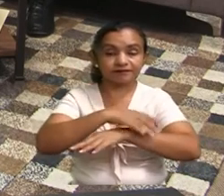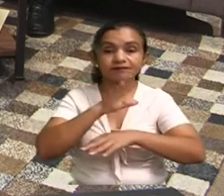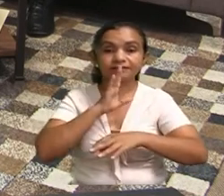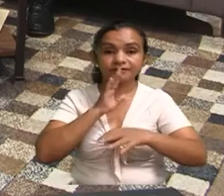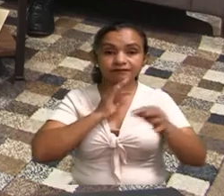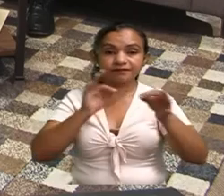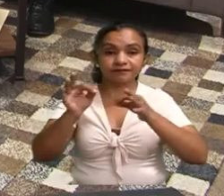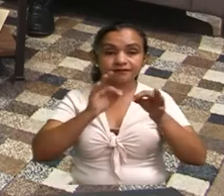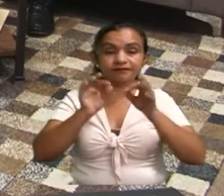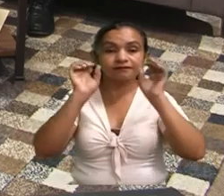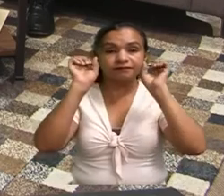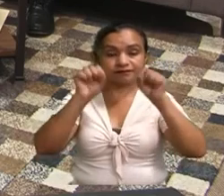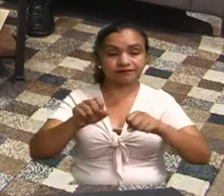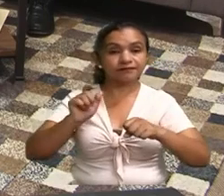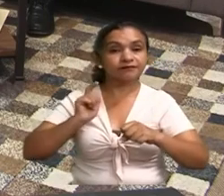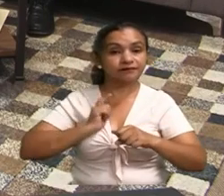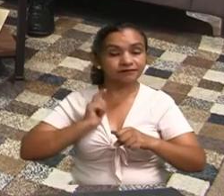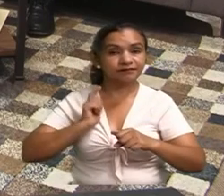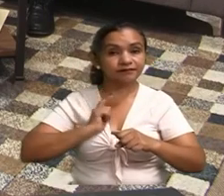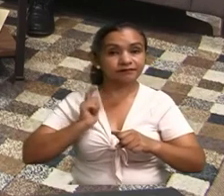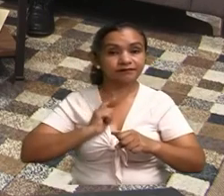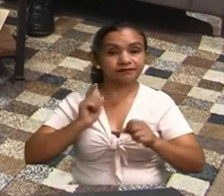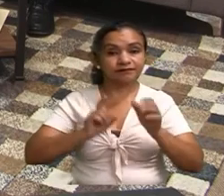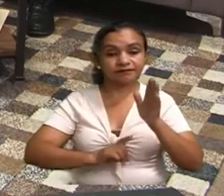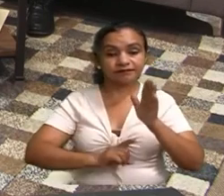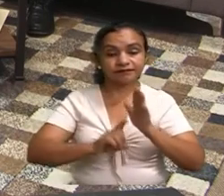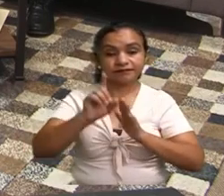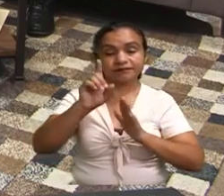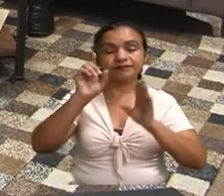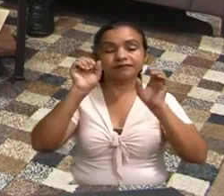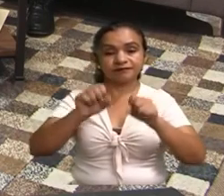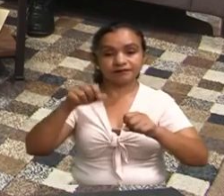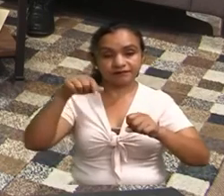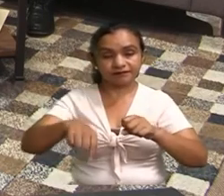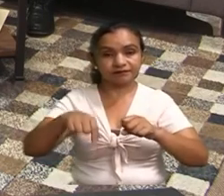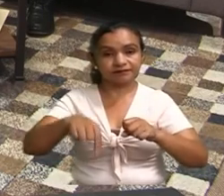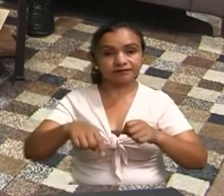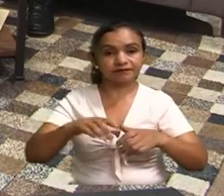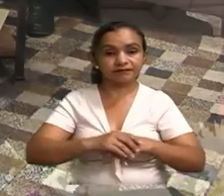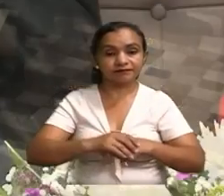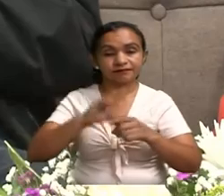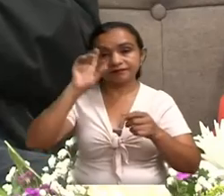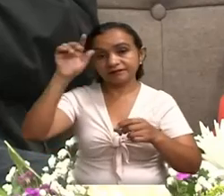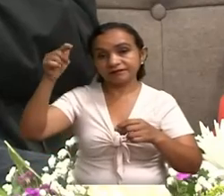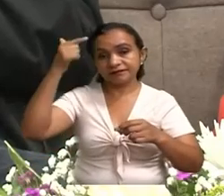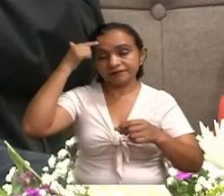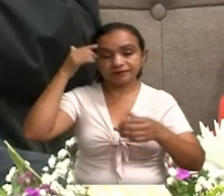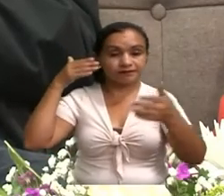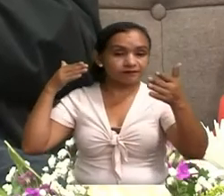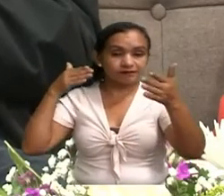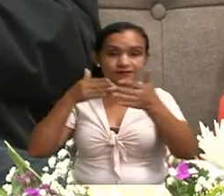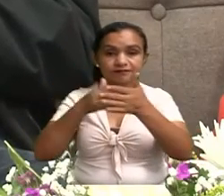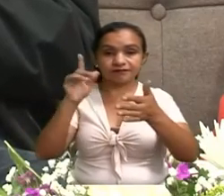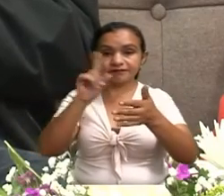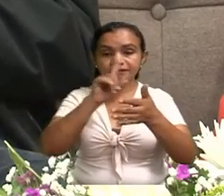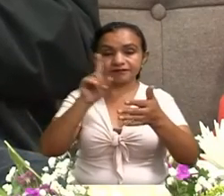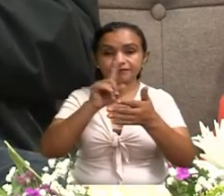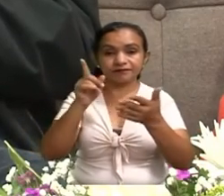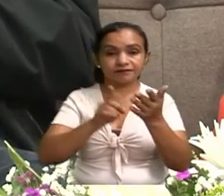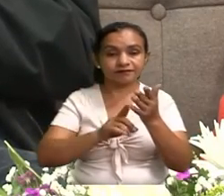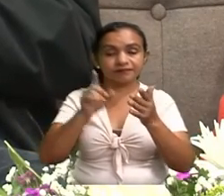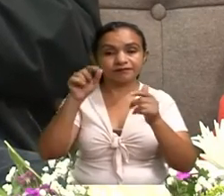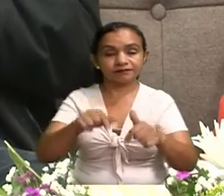que nosotros podemos lograr llegar al desarrollo como lo estamos haciendo hasta ahora. Es decir, nuestro gobierno no para con obras de progreso